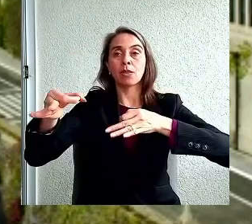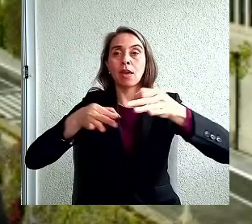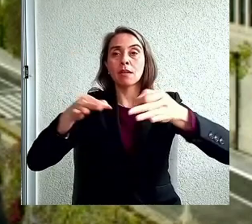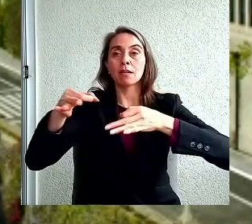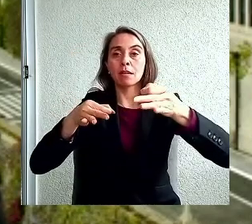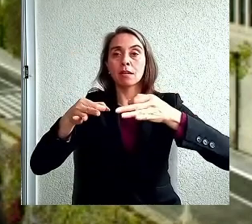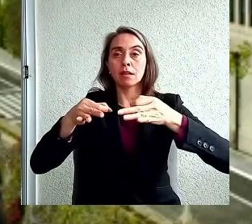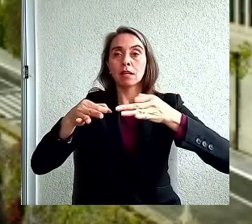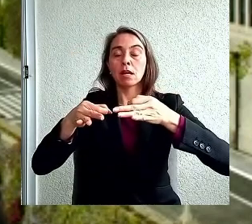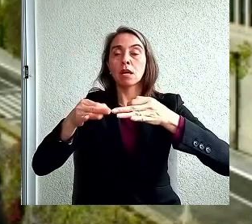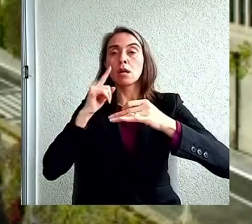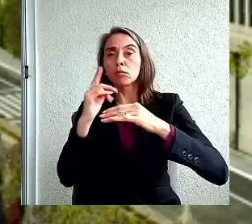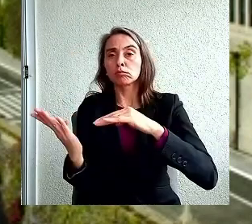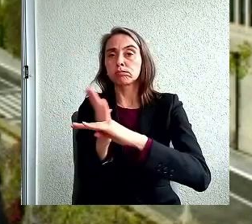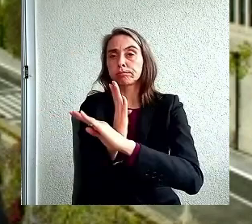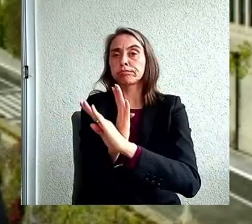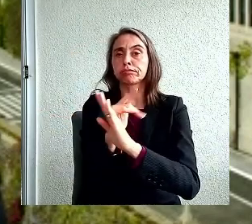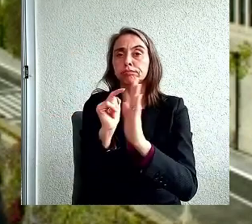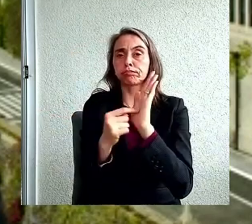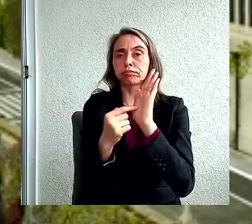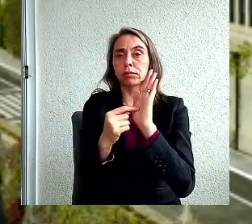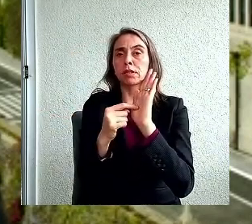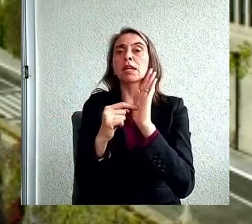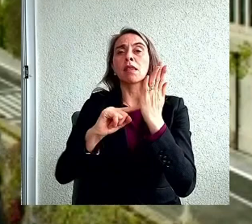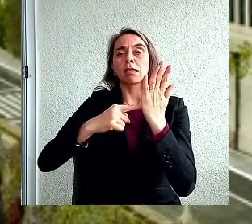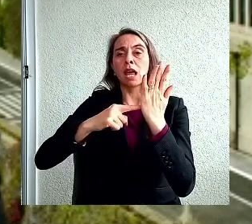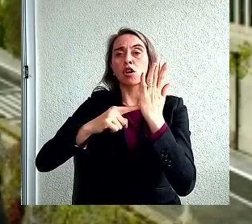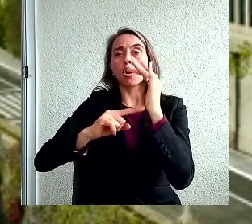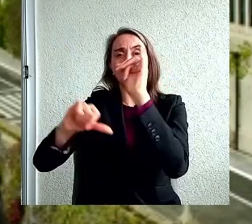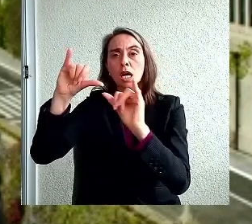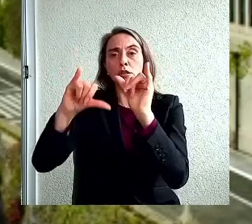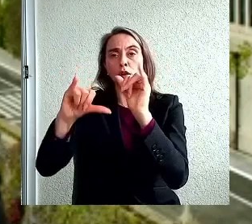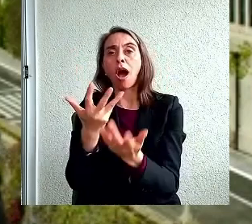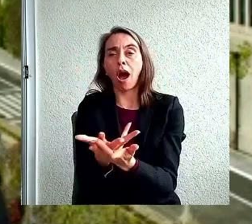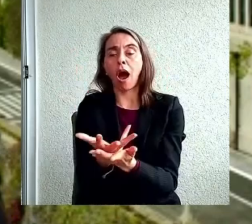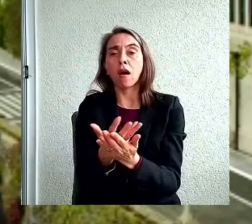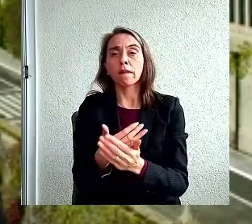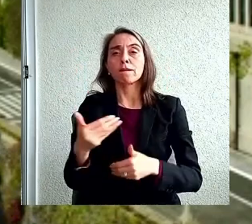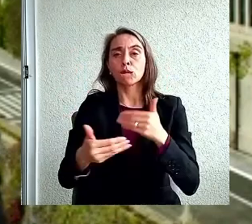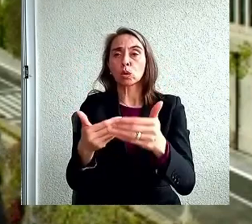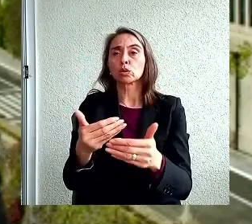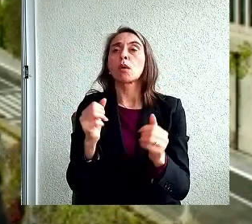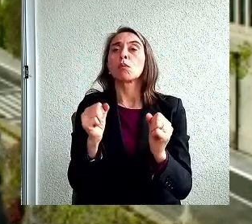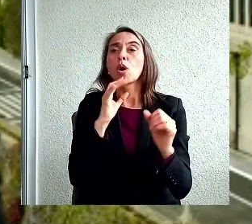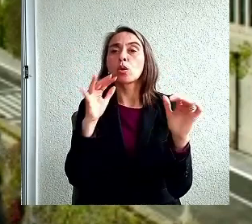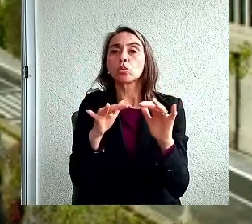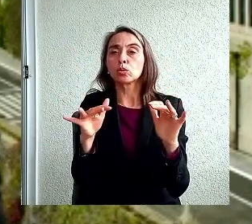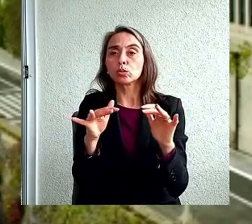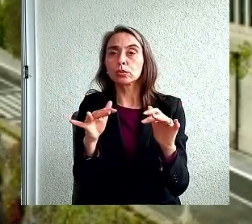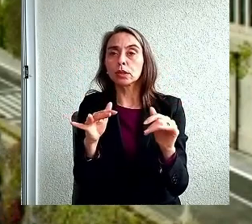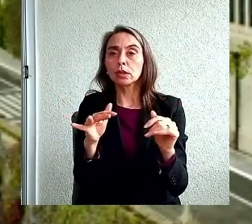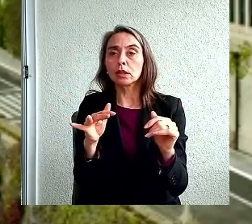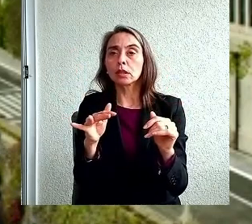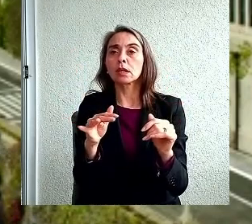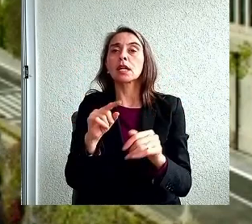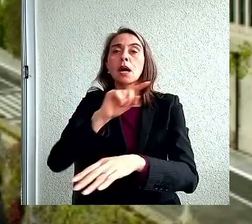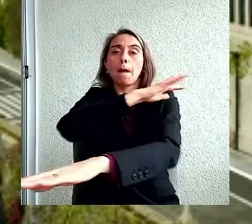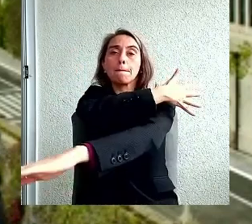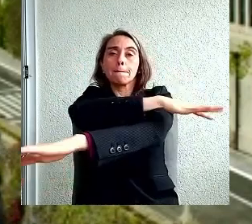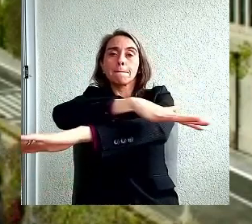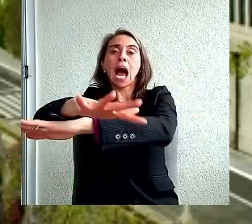están obviamente ya en operación en términos por ejemplo, de utilización de desalación para producir